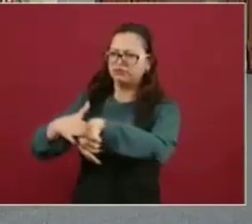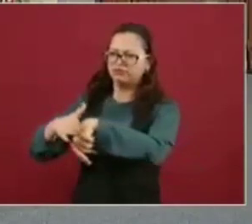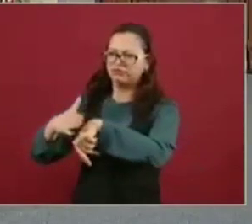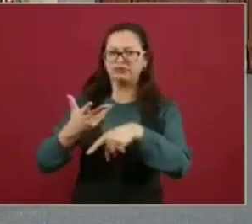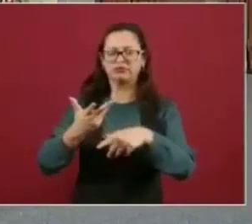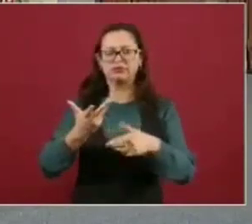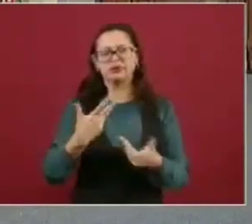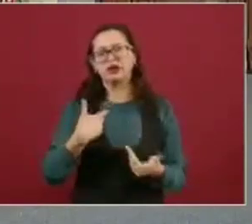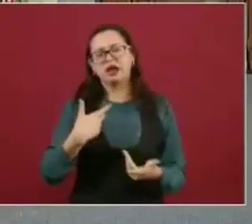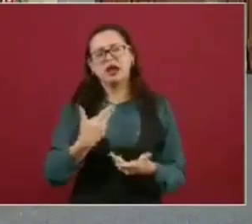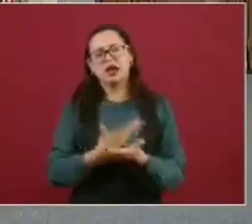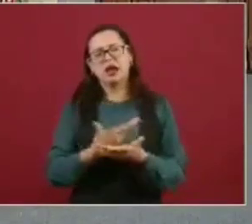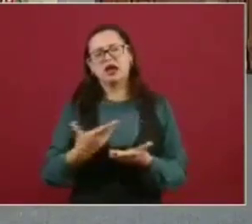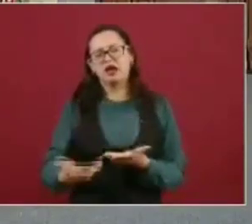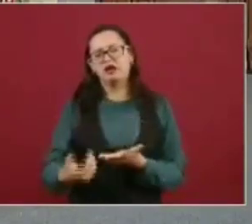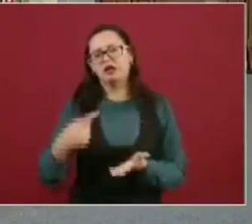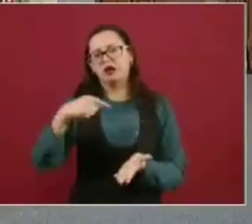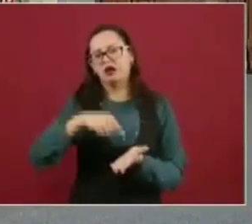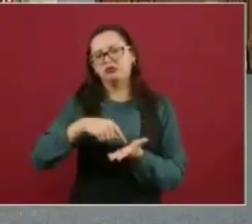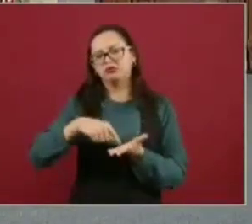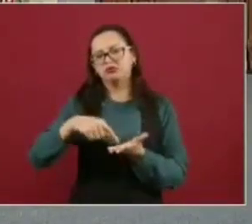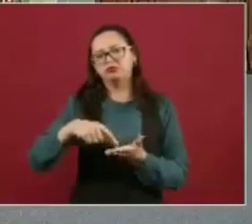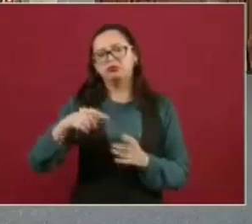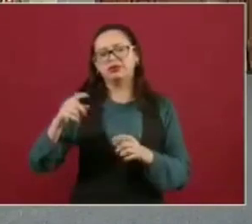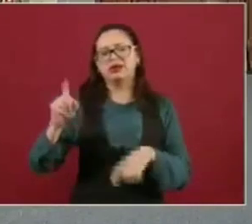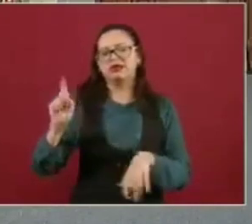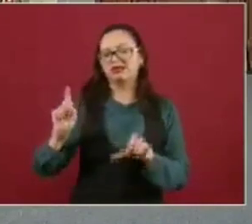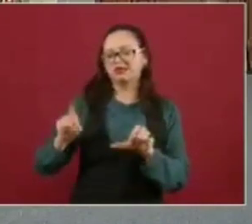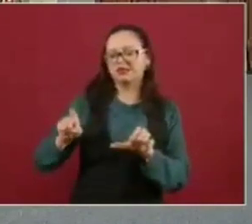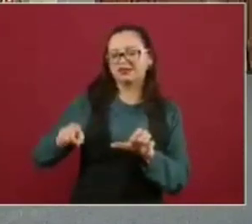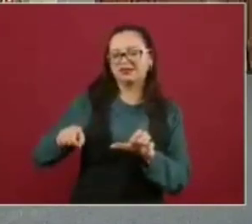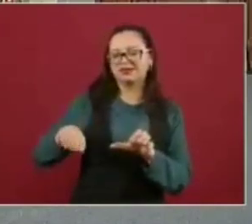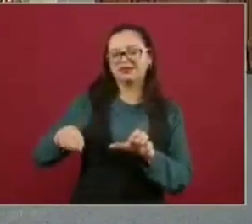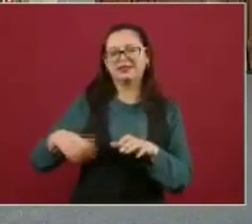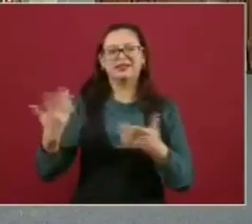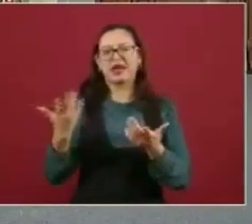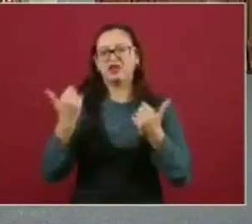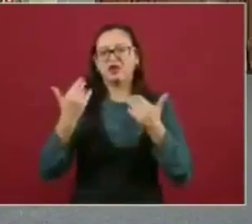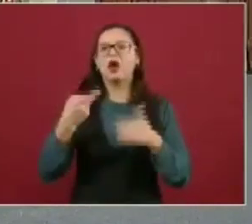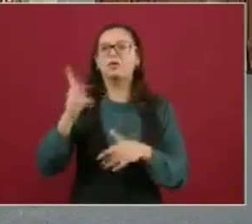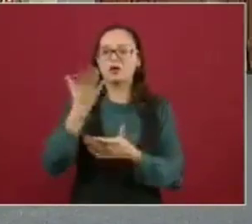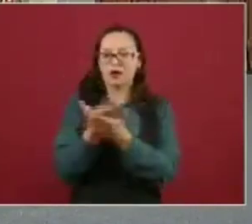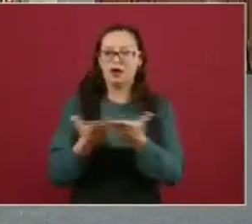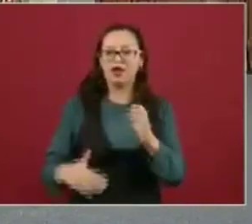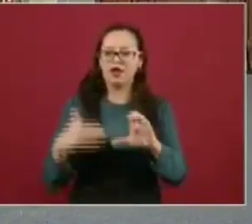ya no hay telegramas ahora, sí hay, correos electrónicos.